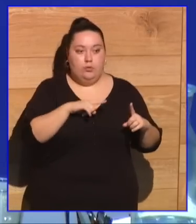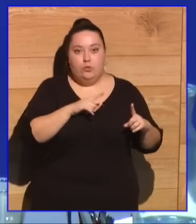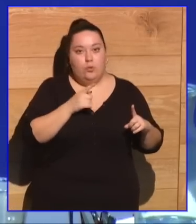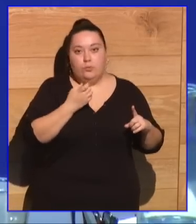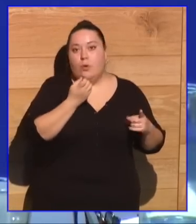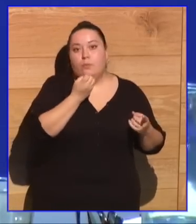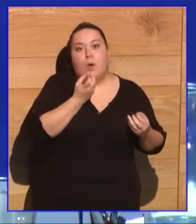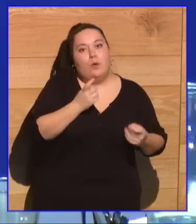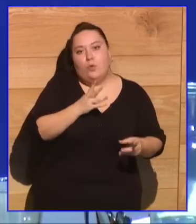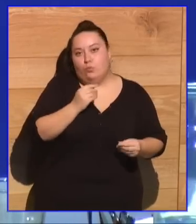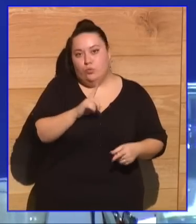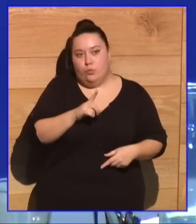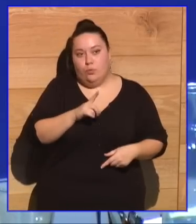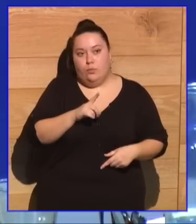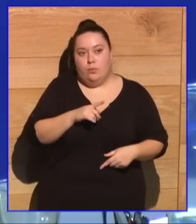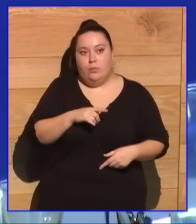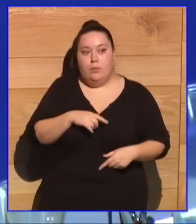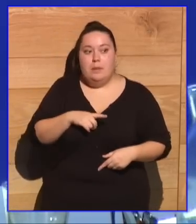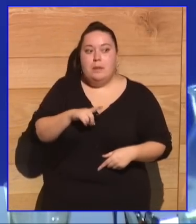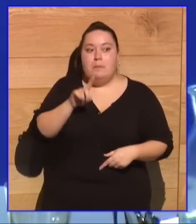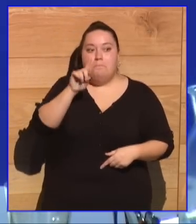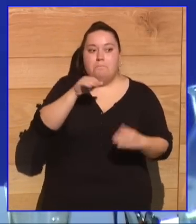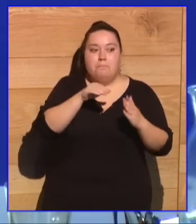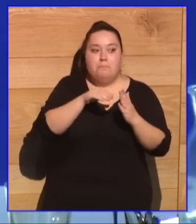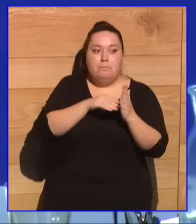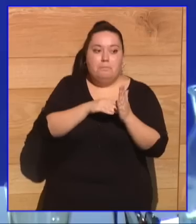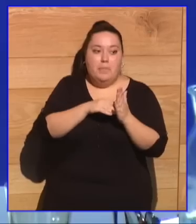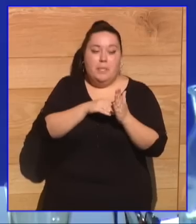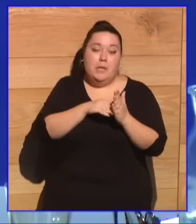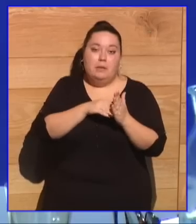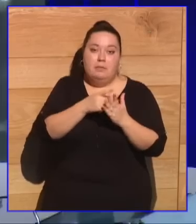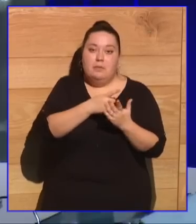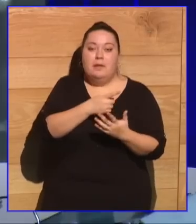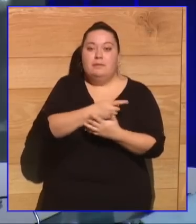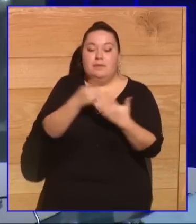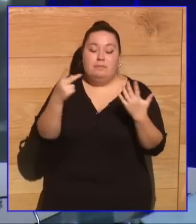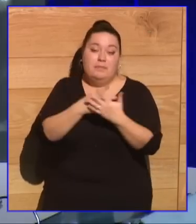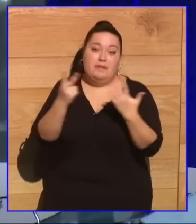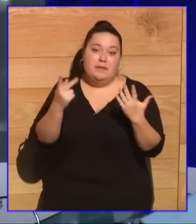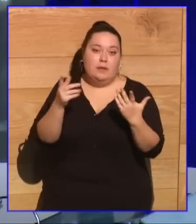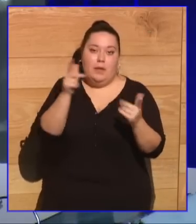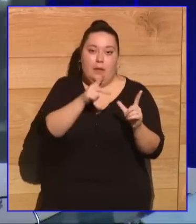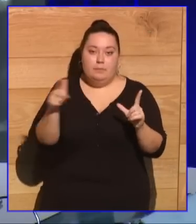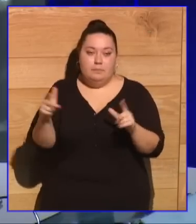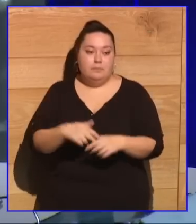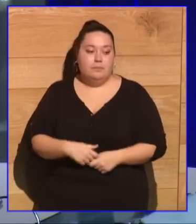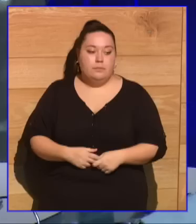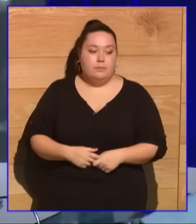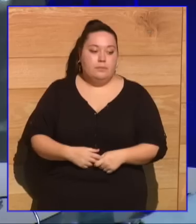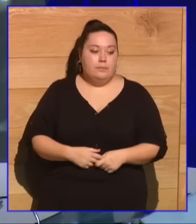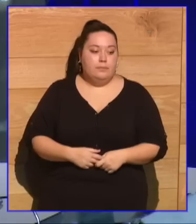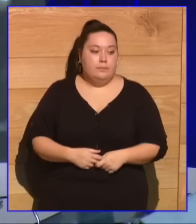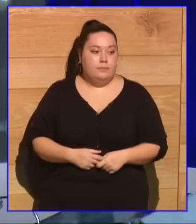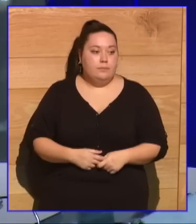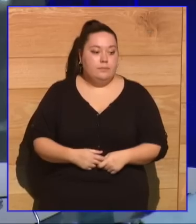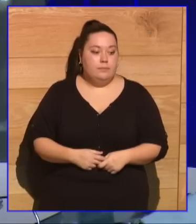entrar poco para no... 1017 planos, Arturo. Fílmica. No, y además, Juan, lo que estaba reflexionando antes, tiene mucho